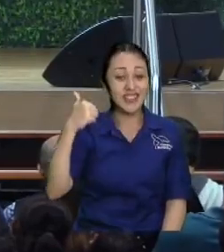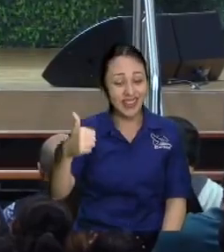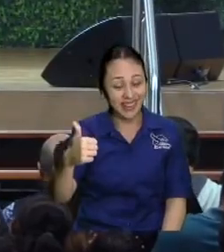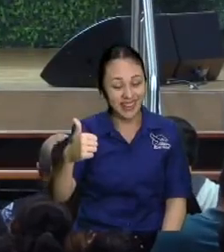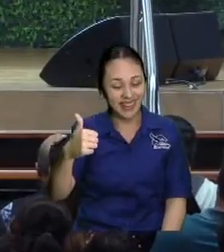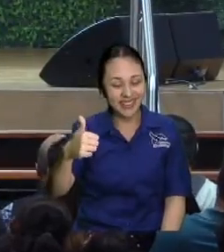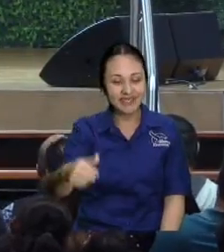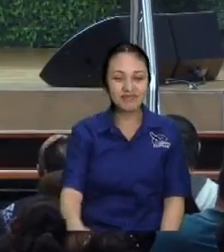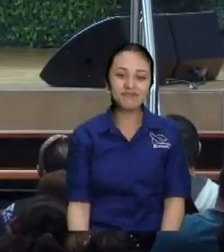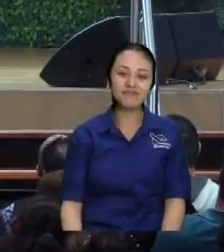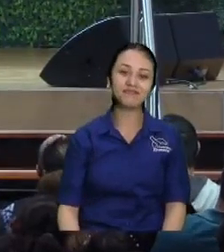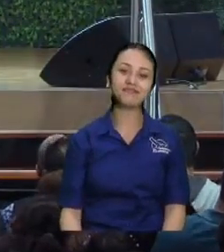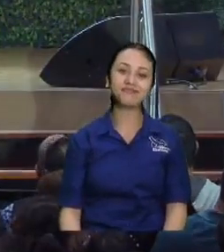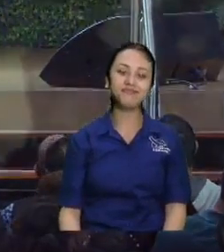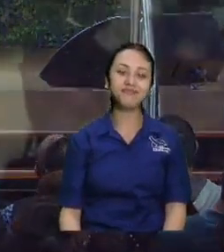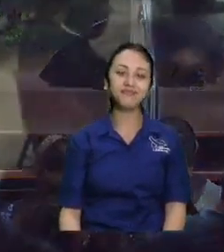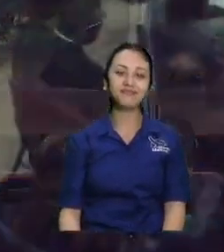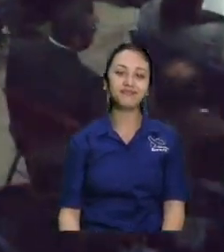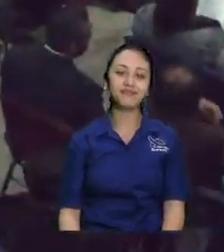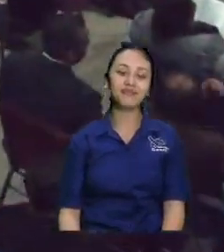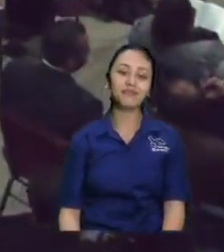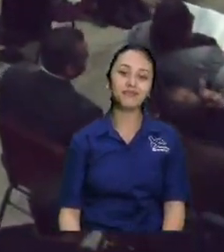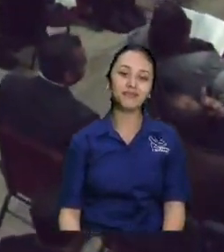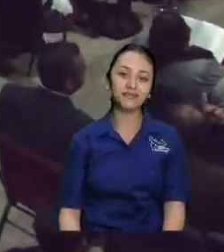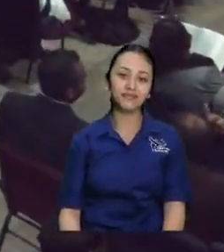Rápido quiere hacerse los quites, ¿verdad?